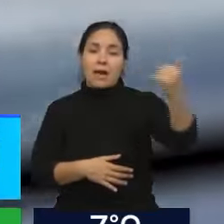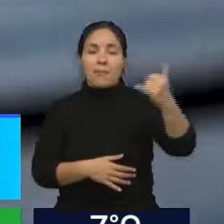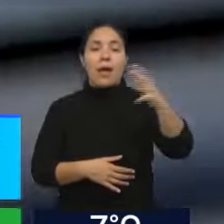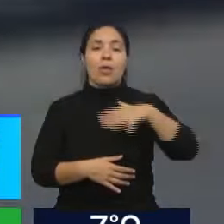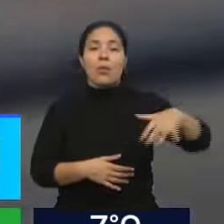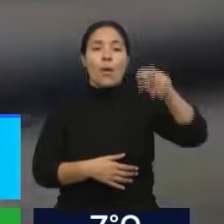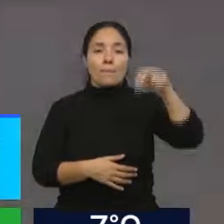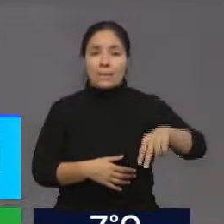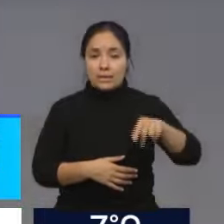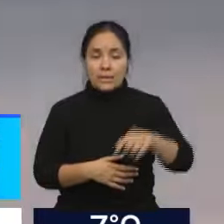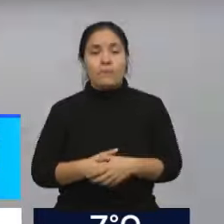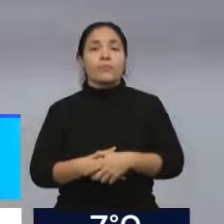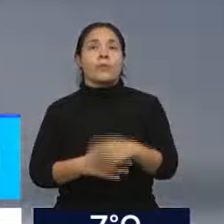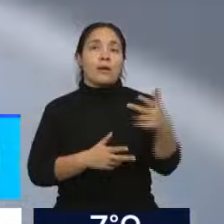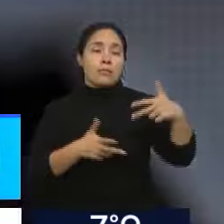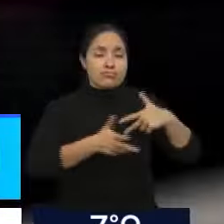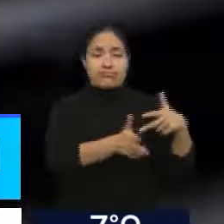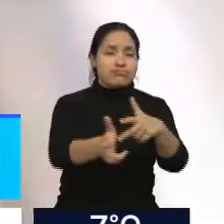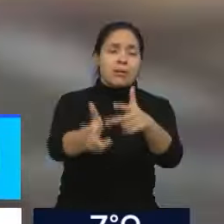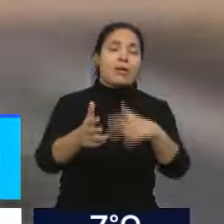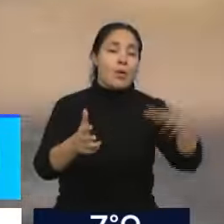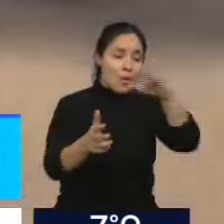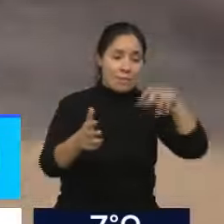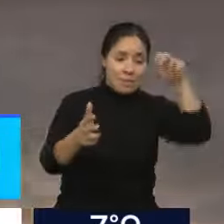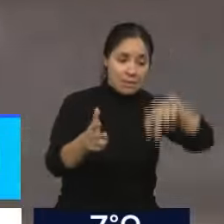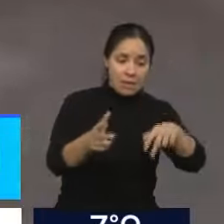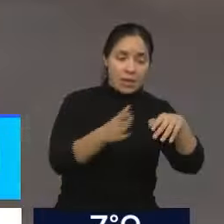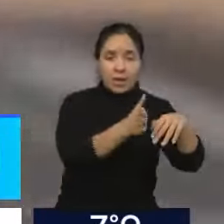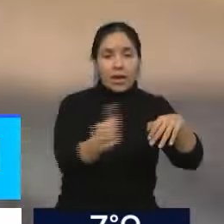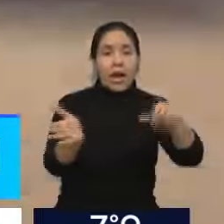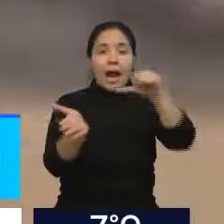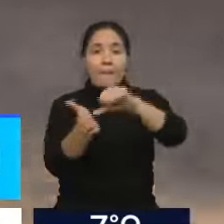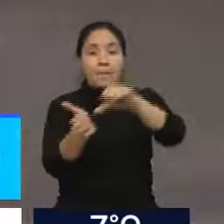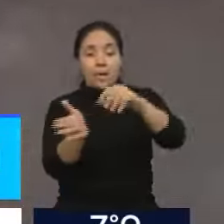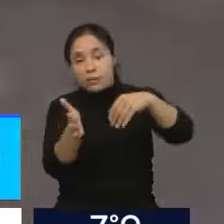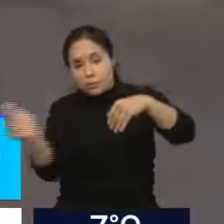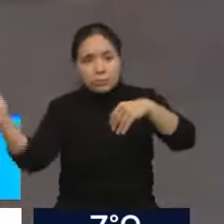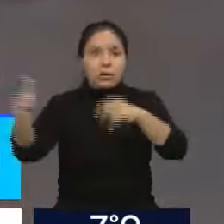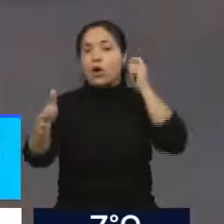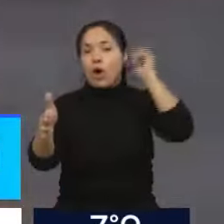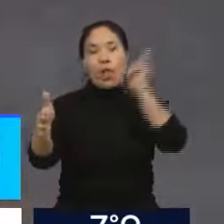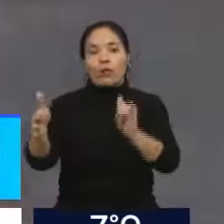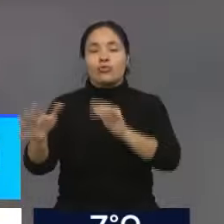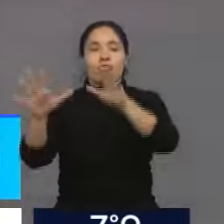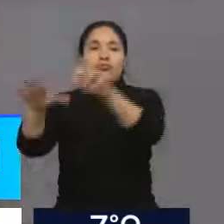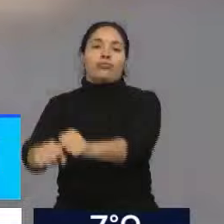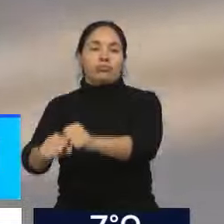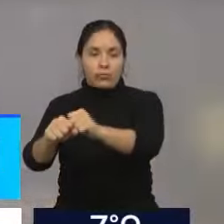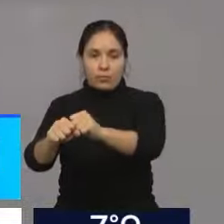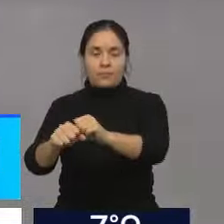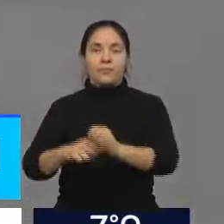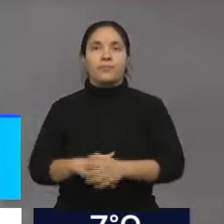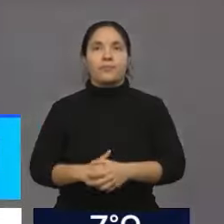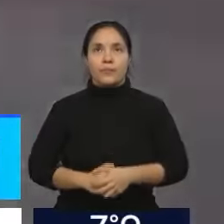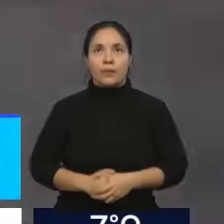de Guaymallén. La persecución atravesó Guaymallén, capital, y finalizó en el departamento de Godoy